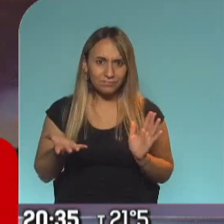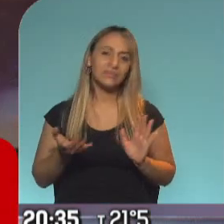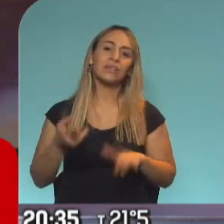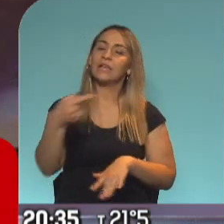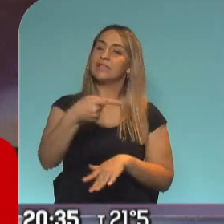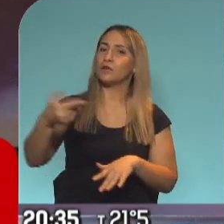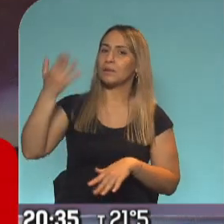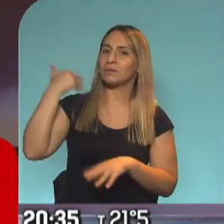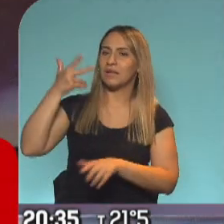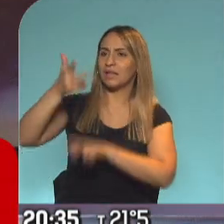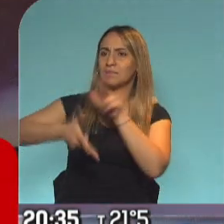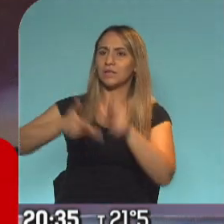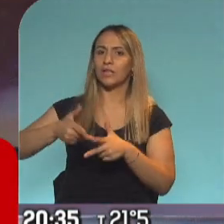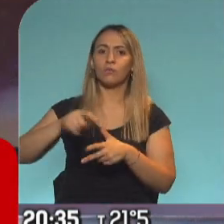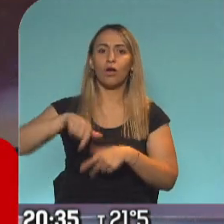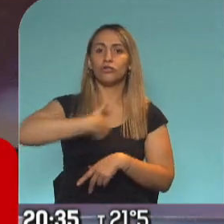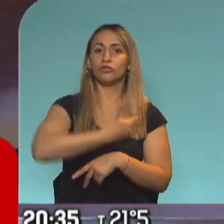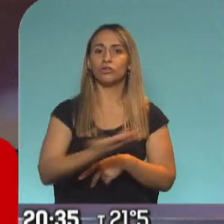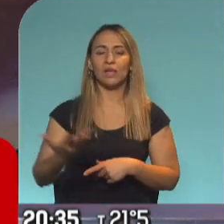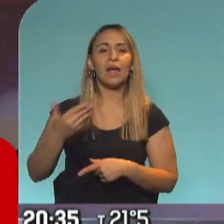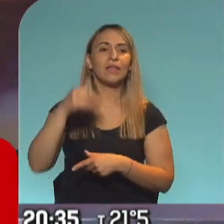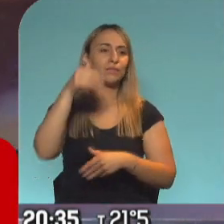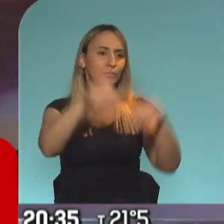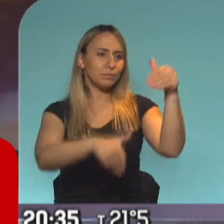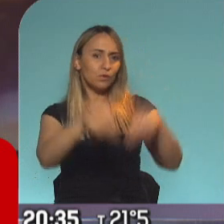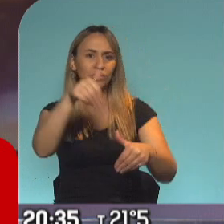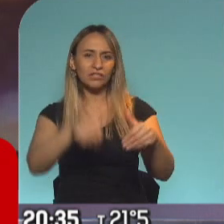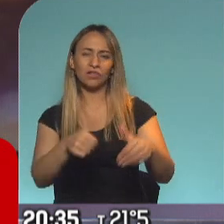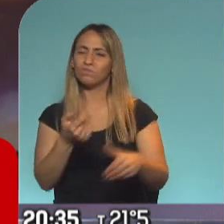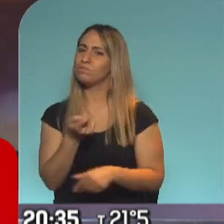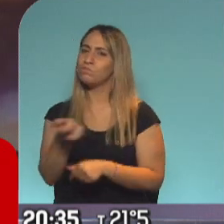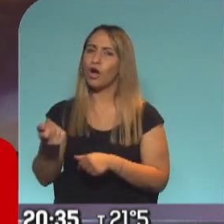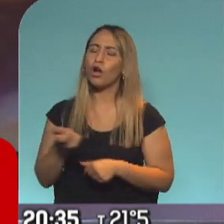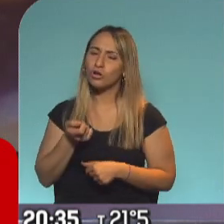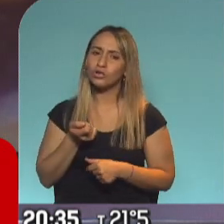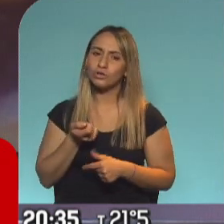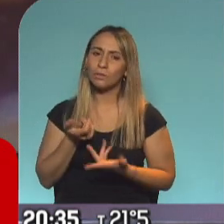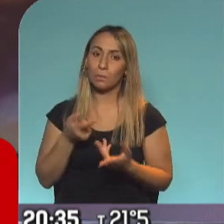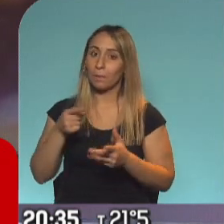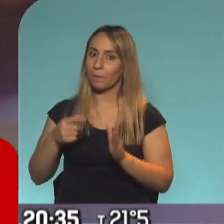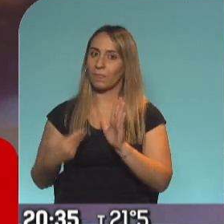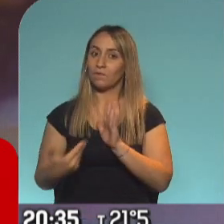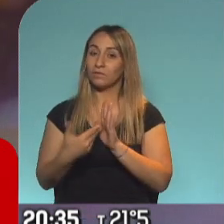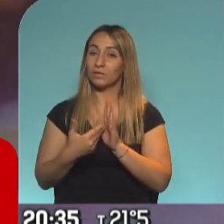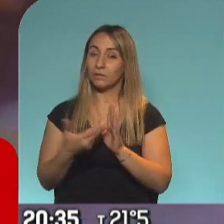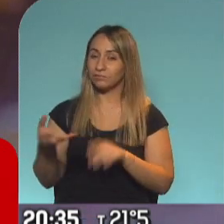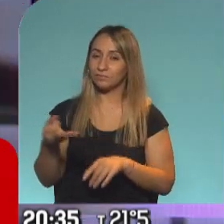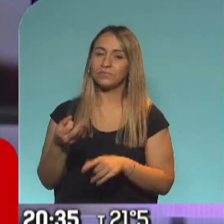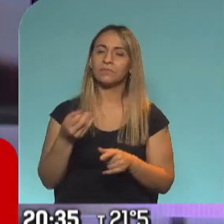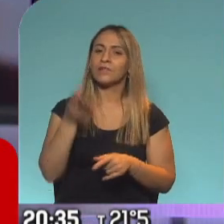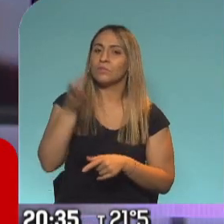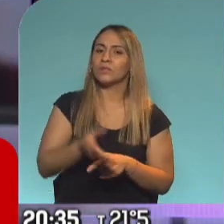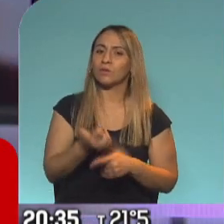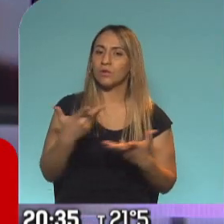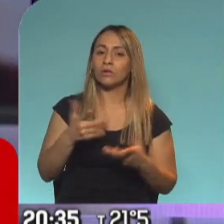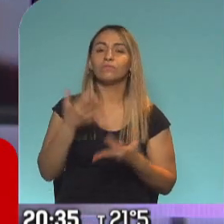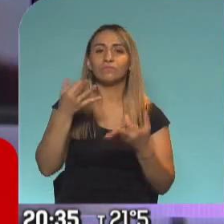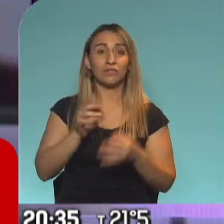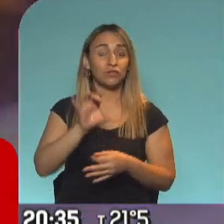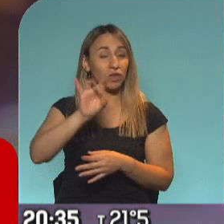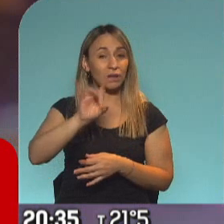la escasa participación de la ciudadanía iba a ser un elemento a tener, o el principal elemento a tener en cuenta, y así fue. ¿Qué porcentaje dijiste? ¿30%?